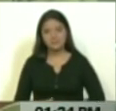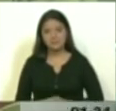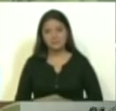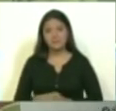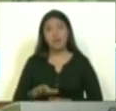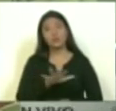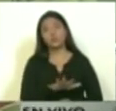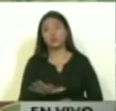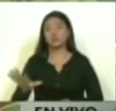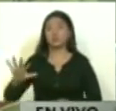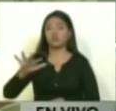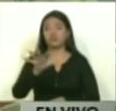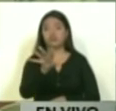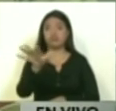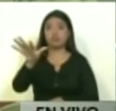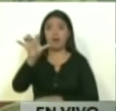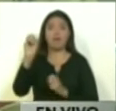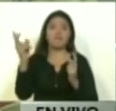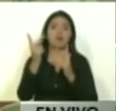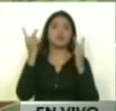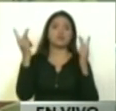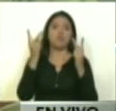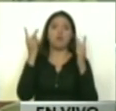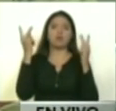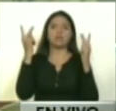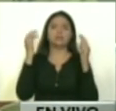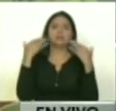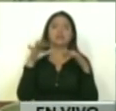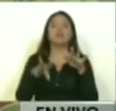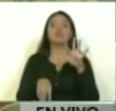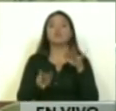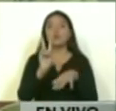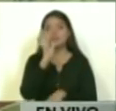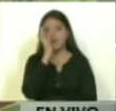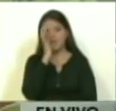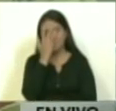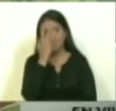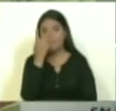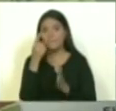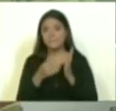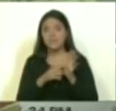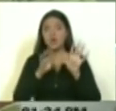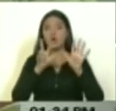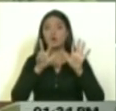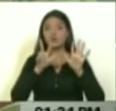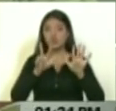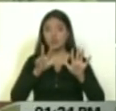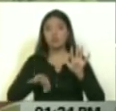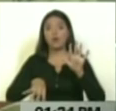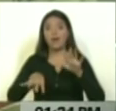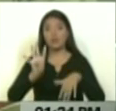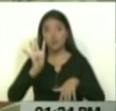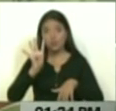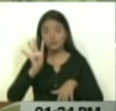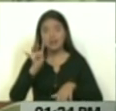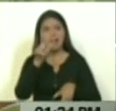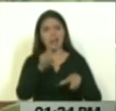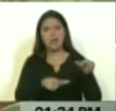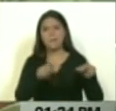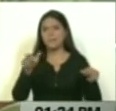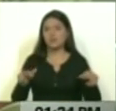victoriosa de José Félix Rivas, allá donde aquel 12 de febrero de 1814, los seminaristas que fueron